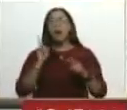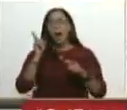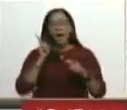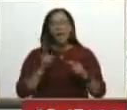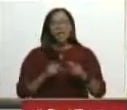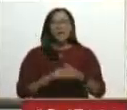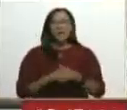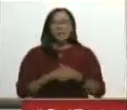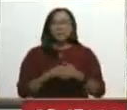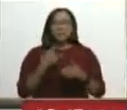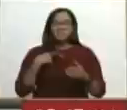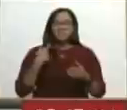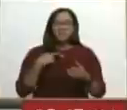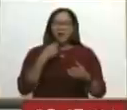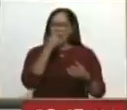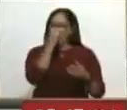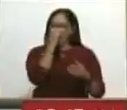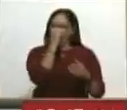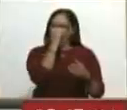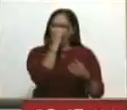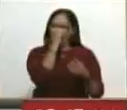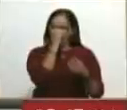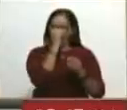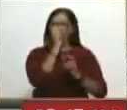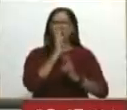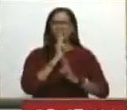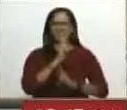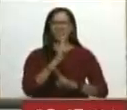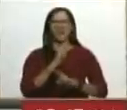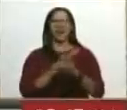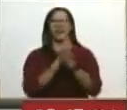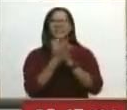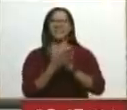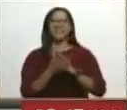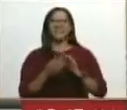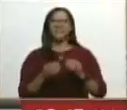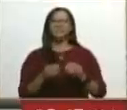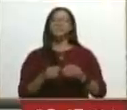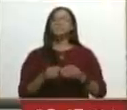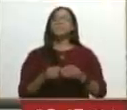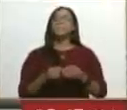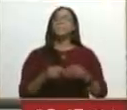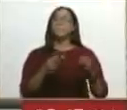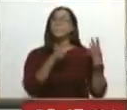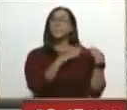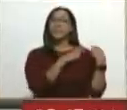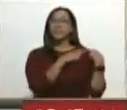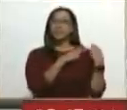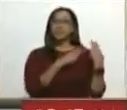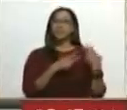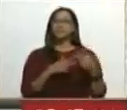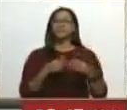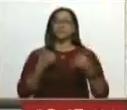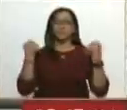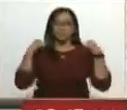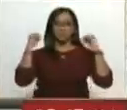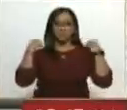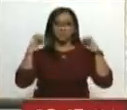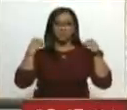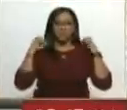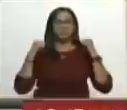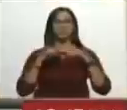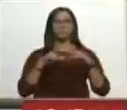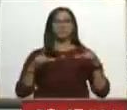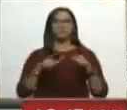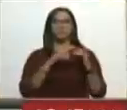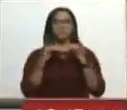general tengan por objeto o resultado anular o menoscabar el reconocimiento, goce o ejercicio en condiciones de igualdad